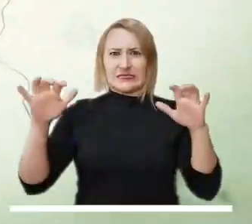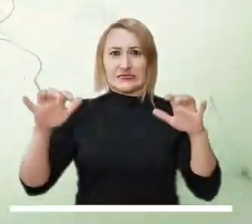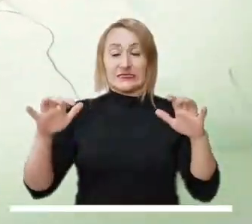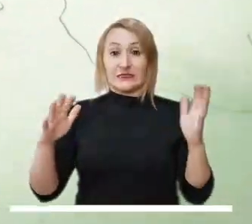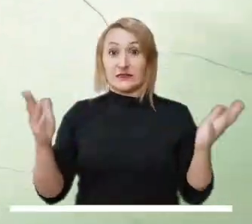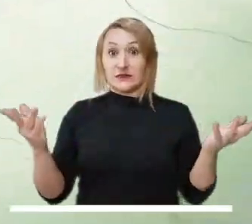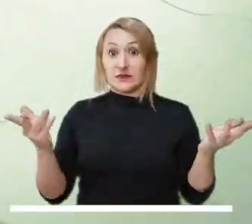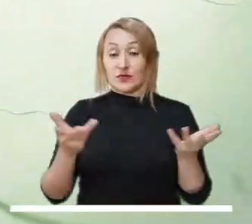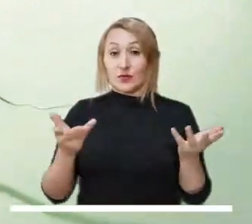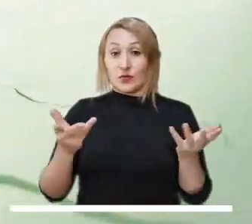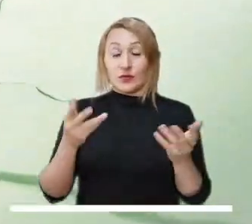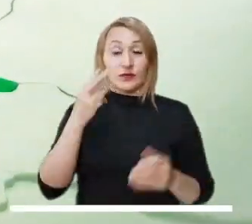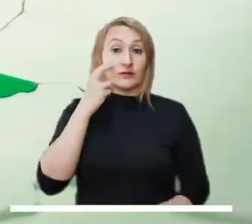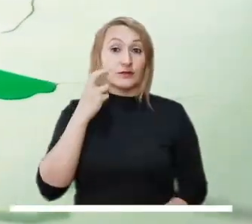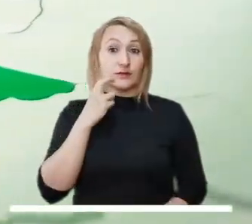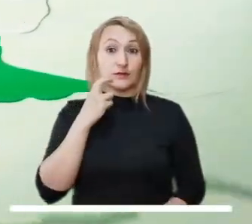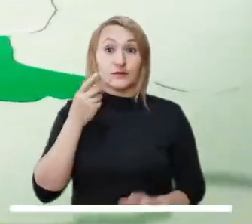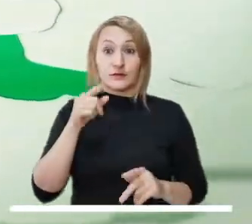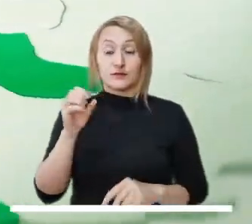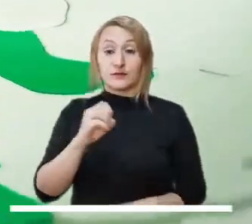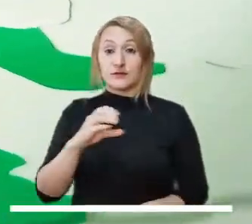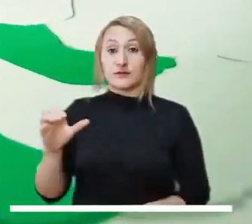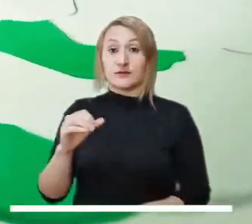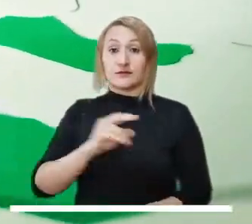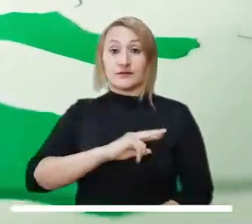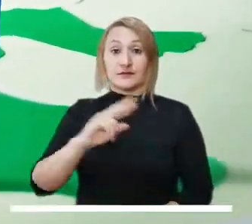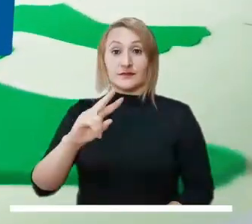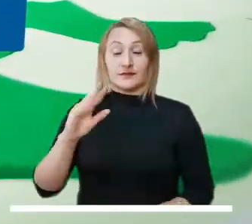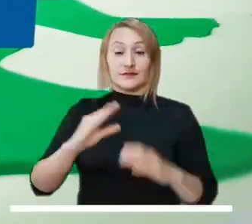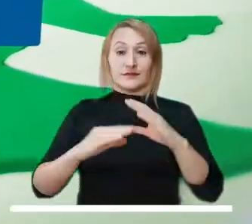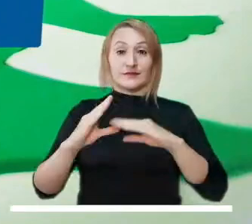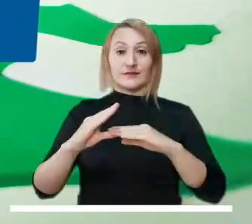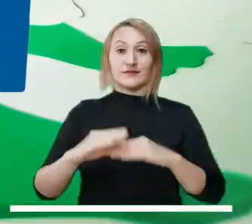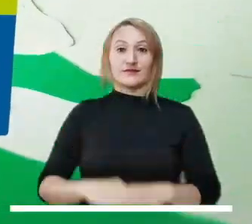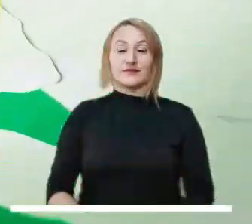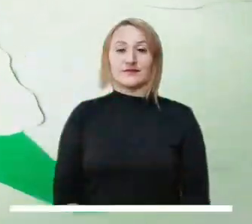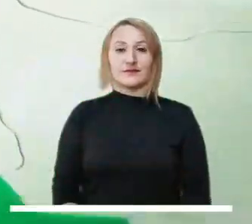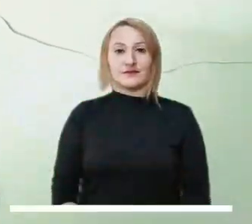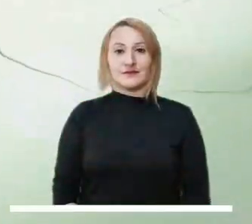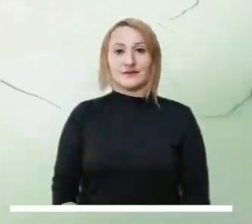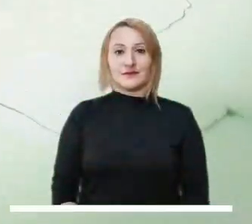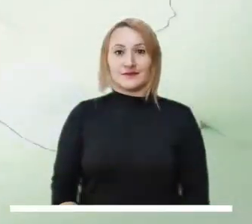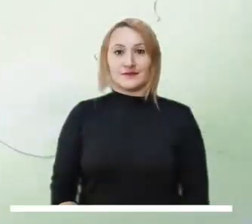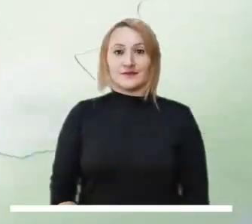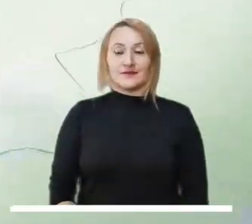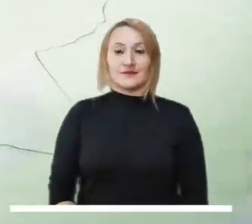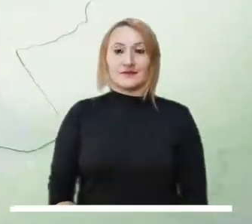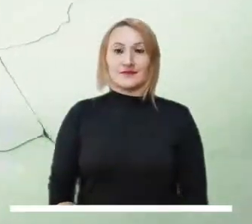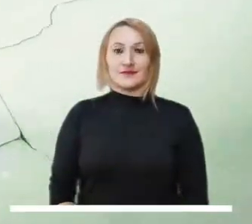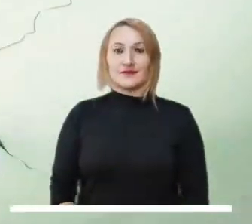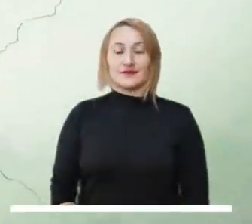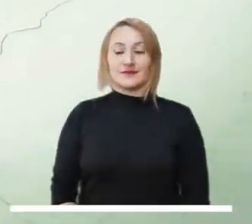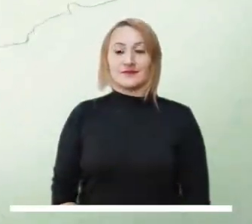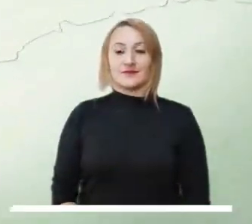Precipitaciones de diversa intensidad se prevén en el departamento de Chocó, así como en el occidente de Valle del Cauca y Cauca.